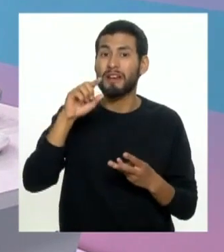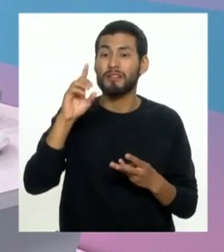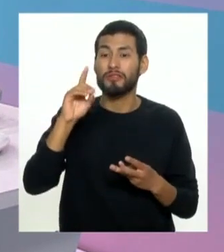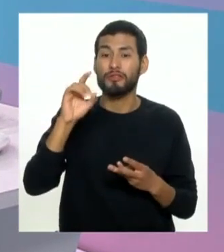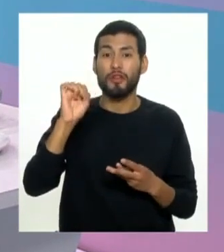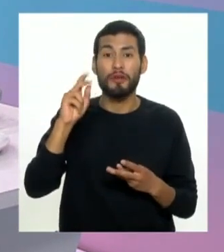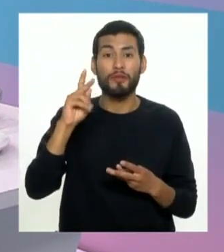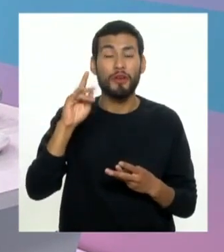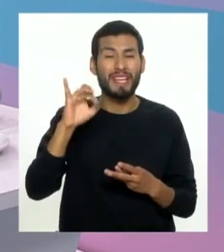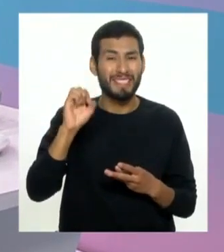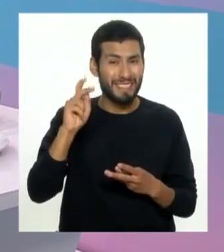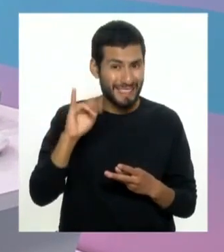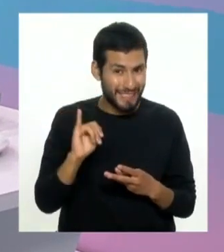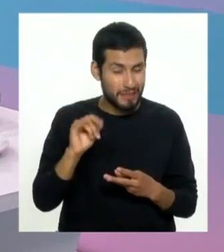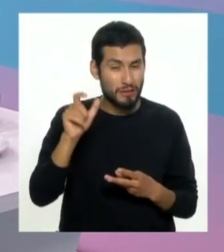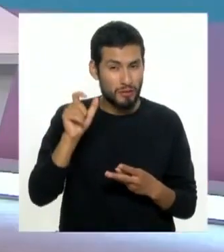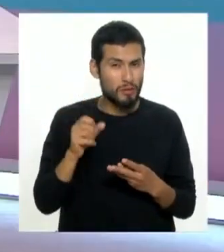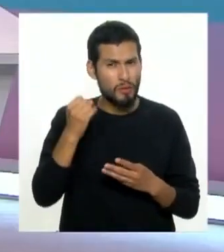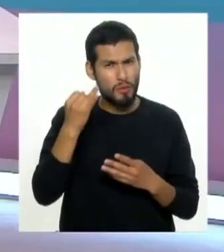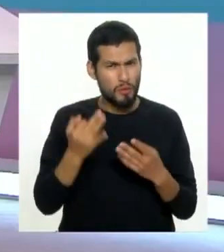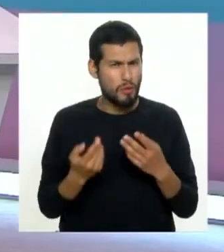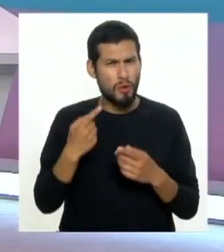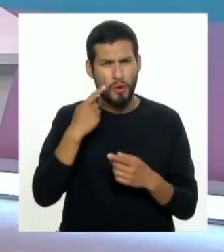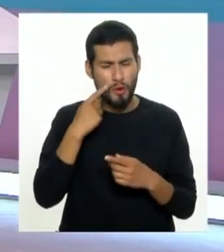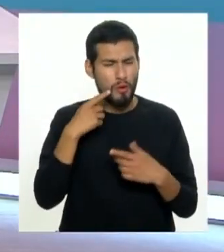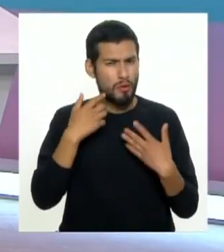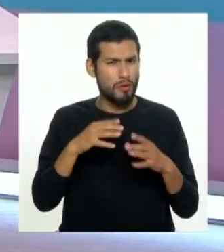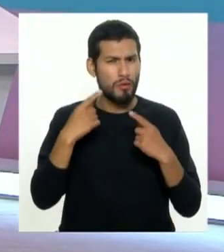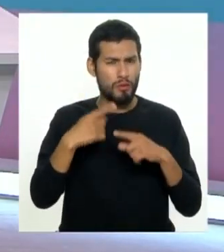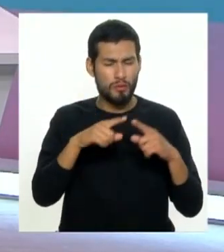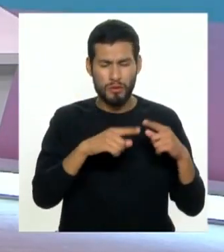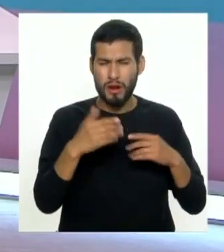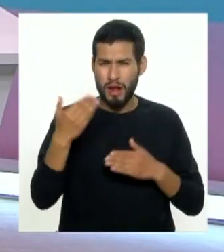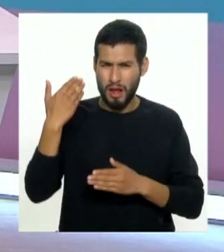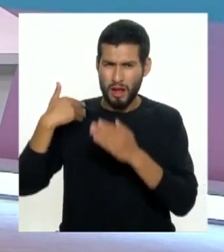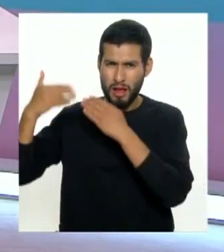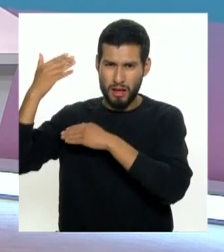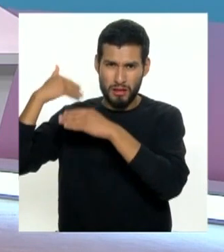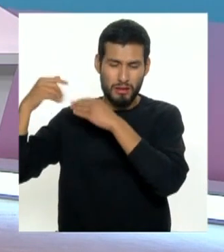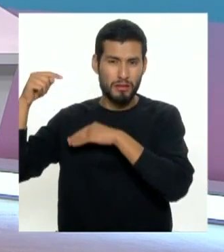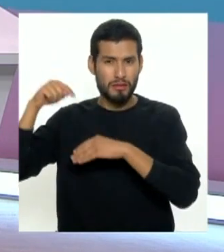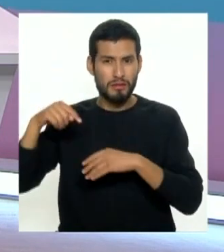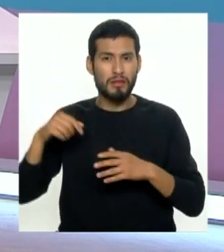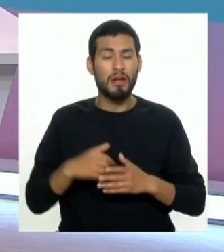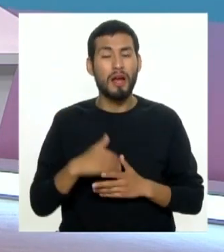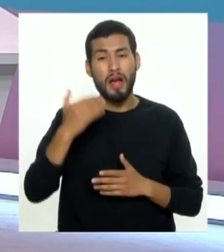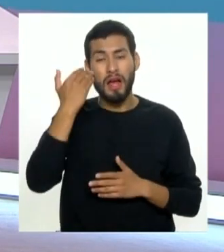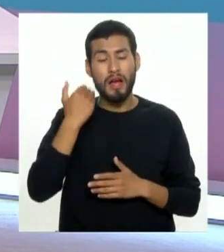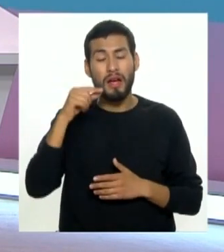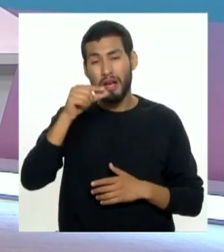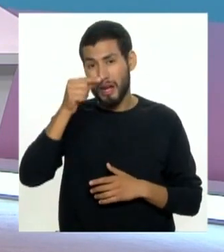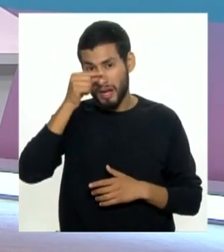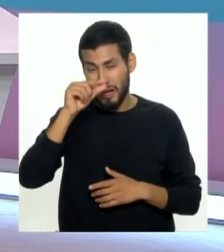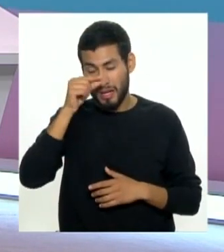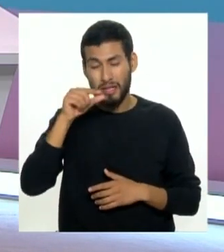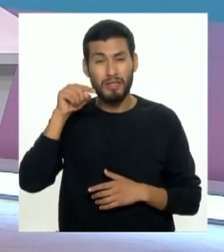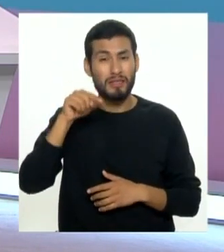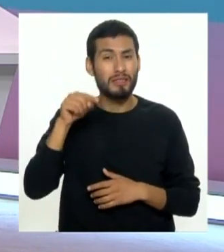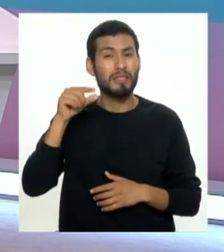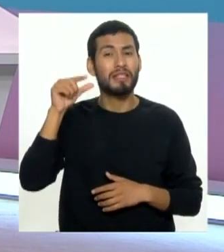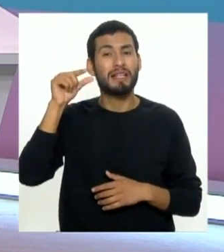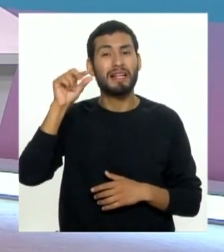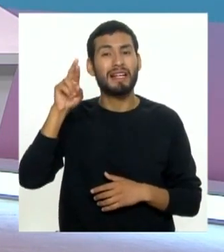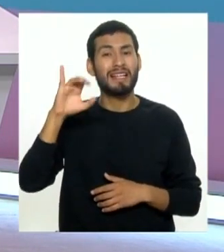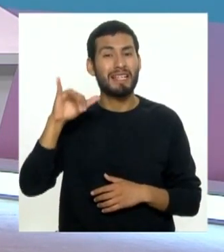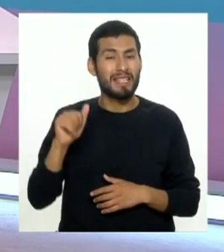tuvo epilepsia. Entonces esta enfermedad, que es muy conocida de mucho tiempo atrás, también en la antigua Grecia era tratada, ¿no es